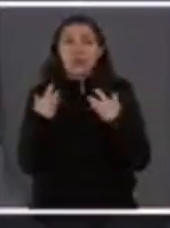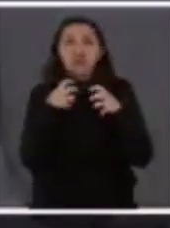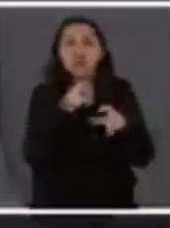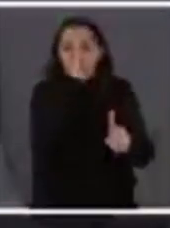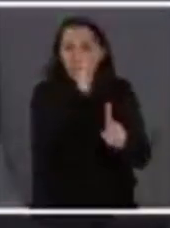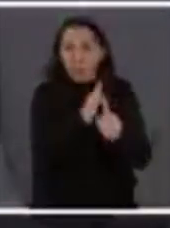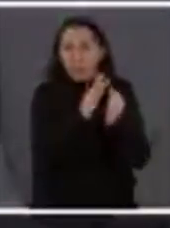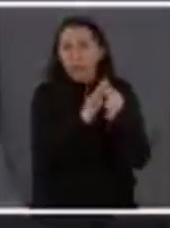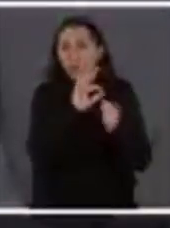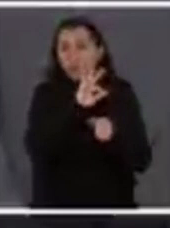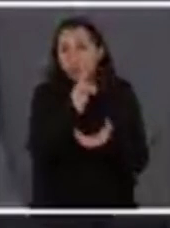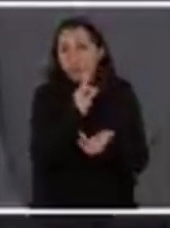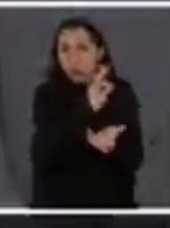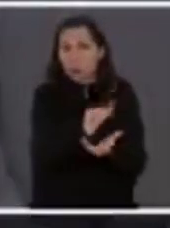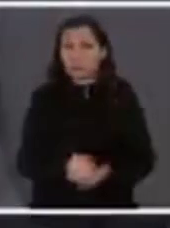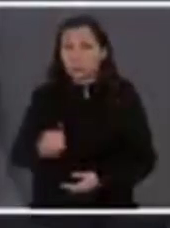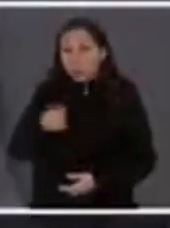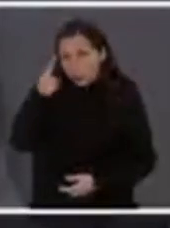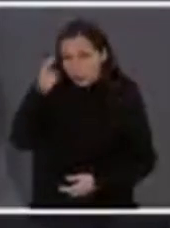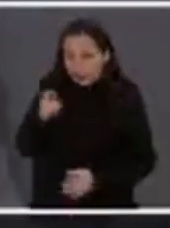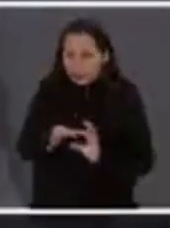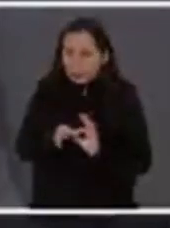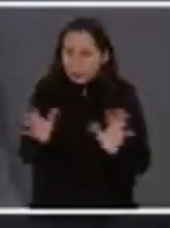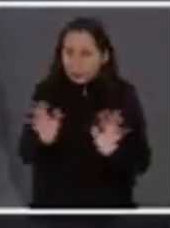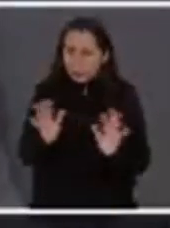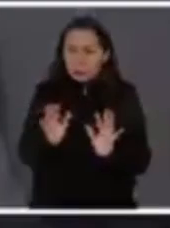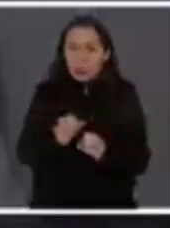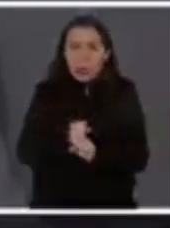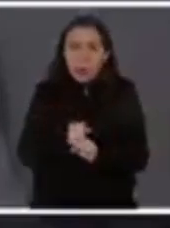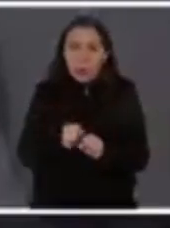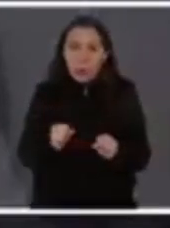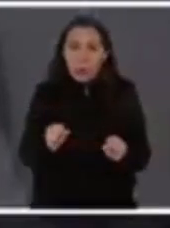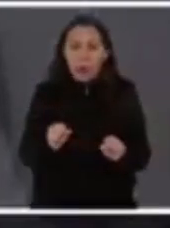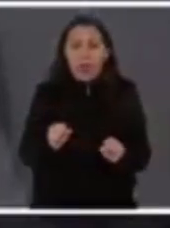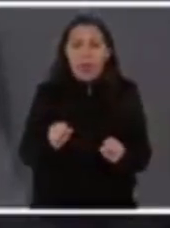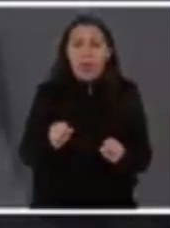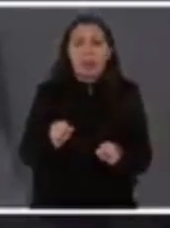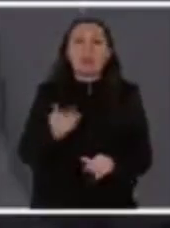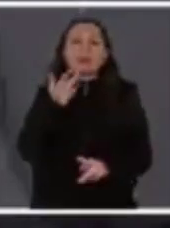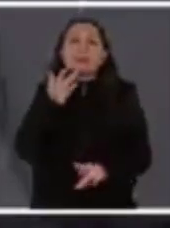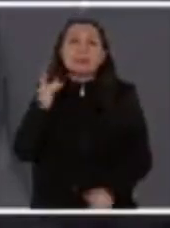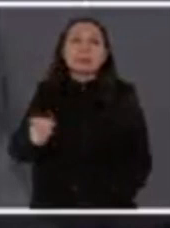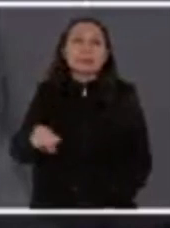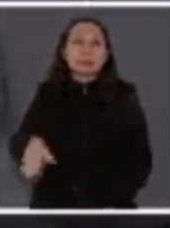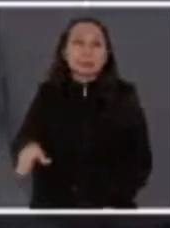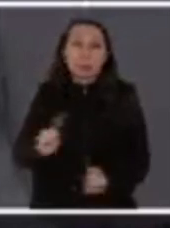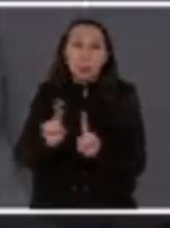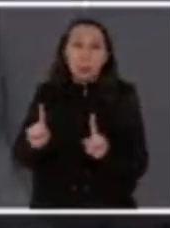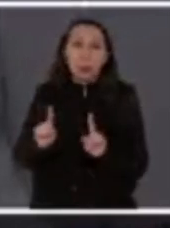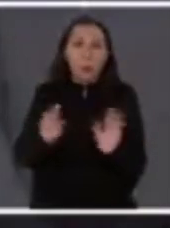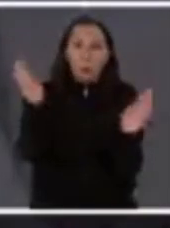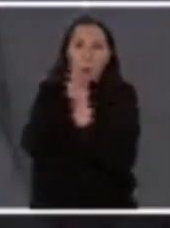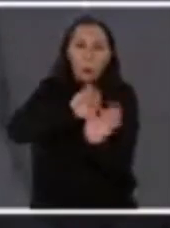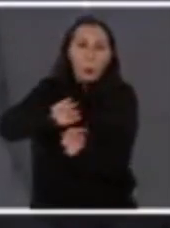fundaciones? Yo creo que es gravísimo y en esto no se puede en ningún caso aminorar o tratar de bajarle